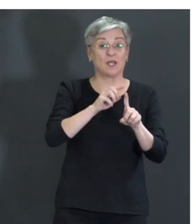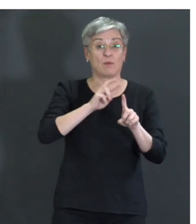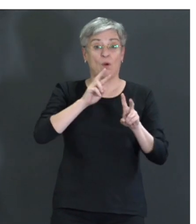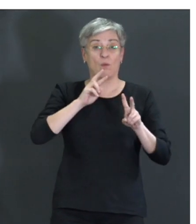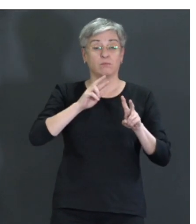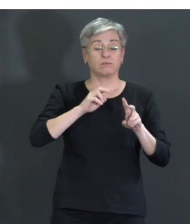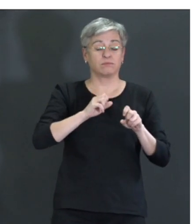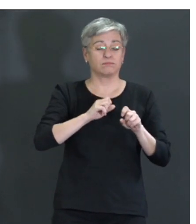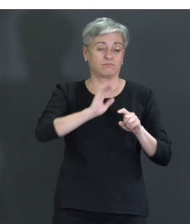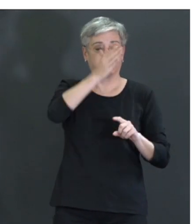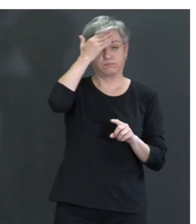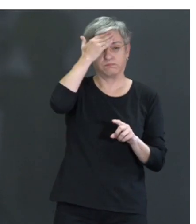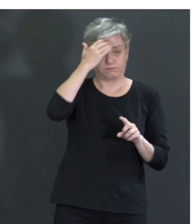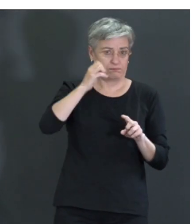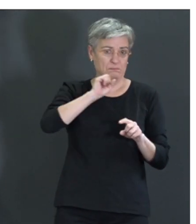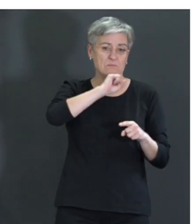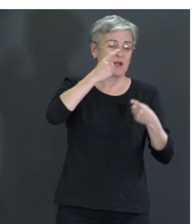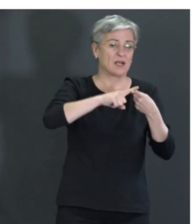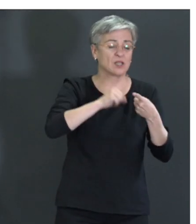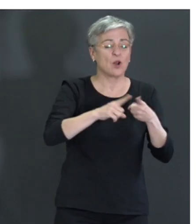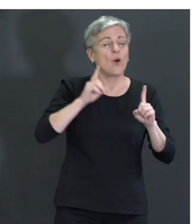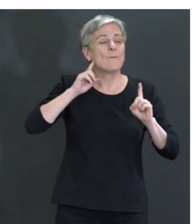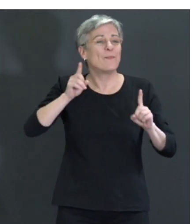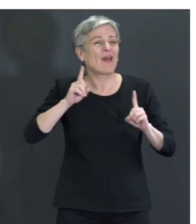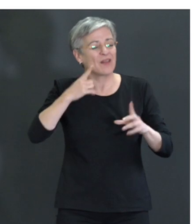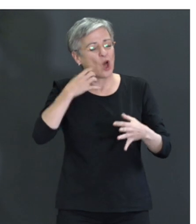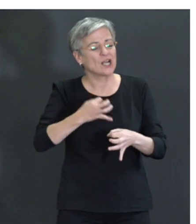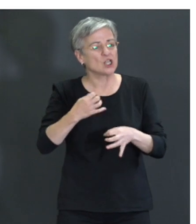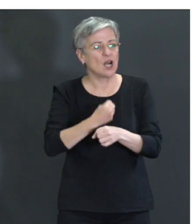la promoción de la prevención de riesgos laborales.